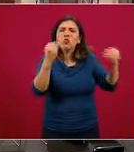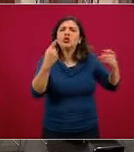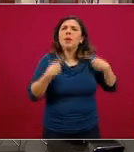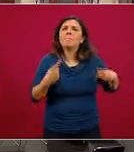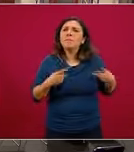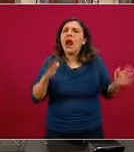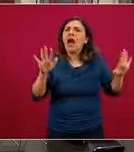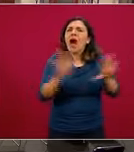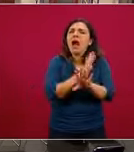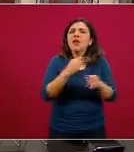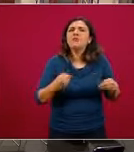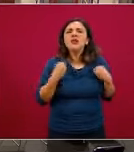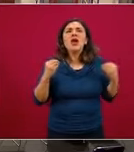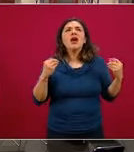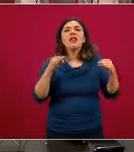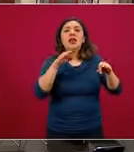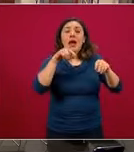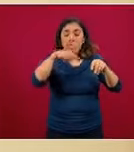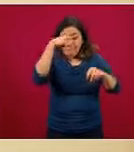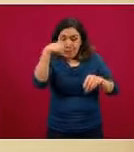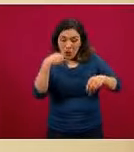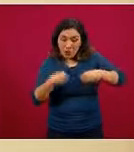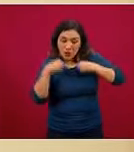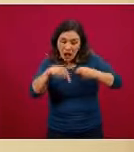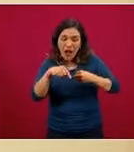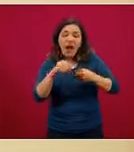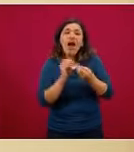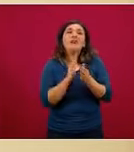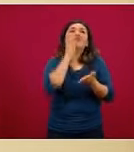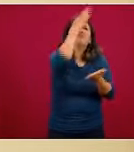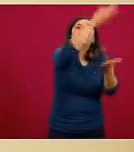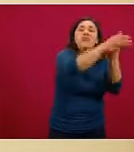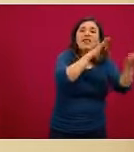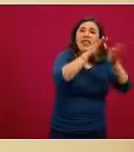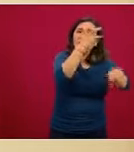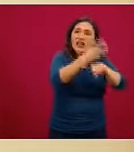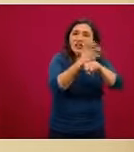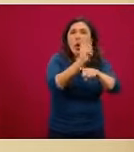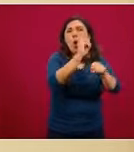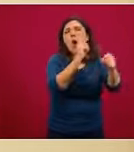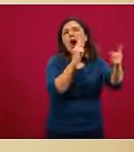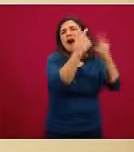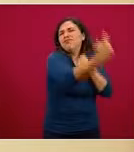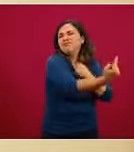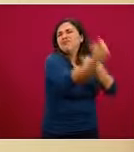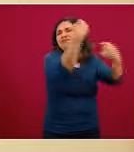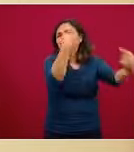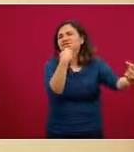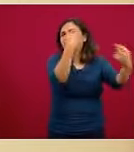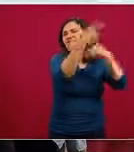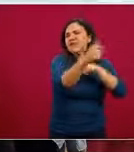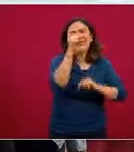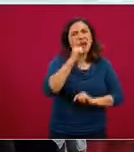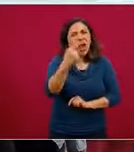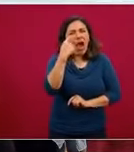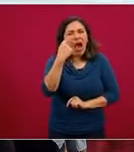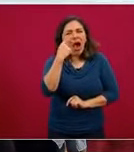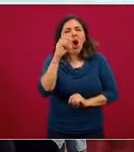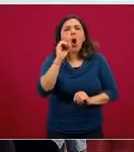personas que viven de este lado y trabajan del otro y viceversa, o realizan sus actividades